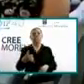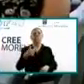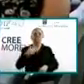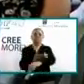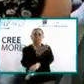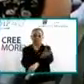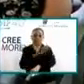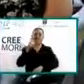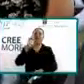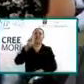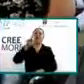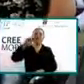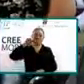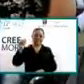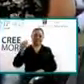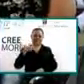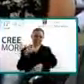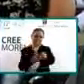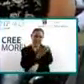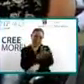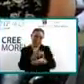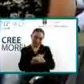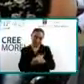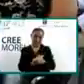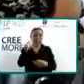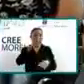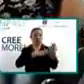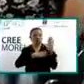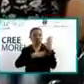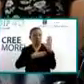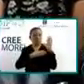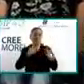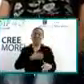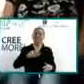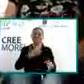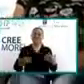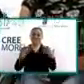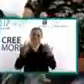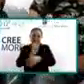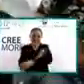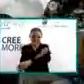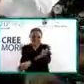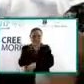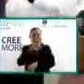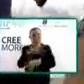su entusiasmo, su compromiso y su emoción, se hizo posible este proyecto.